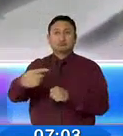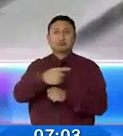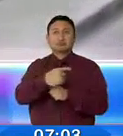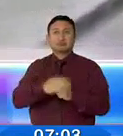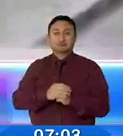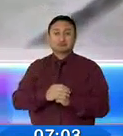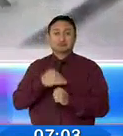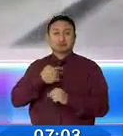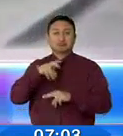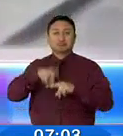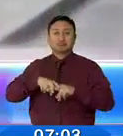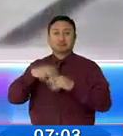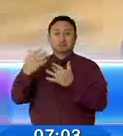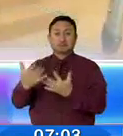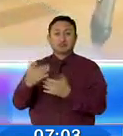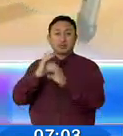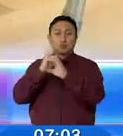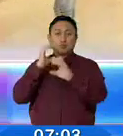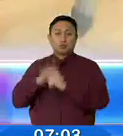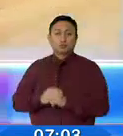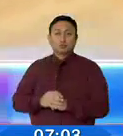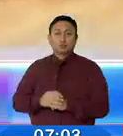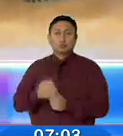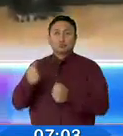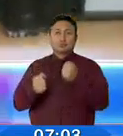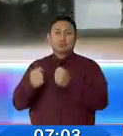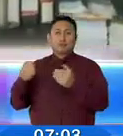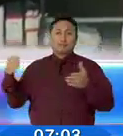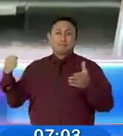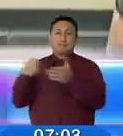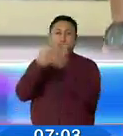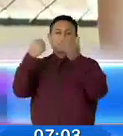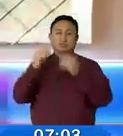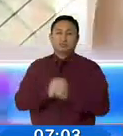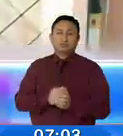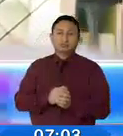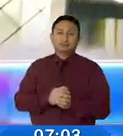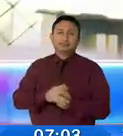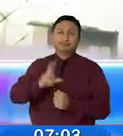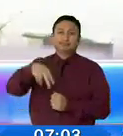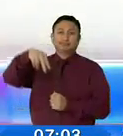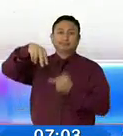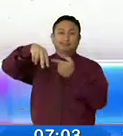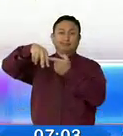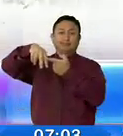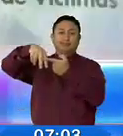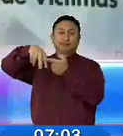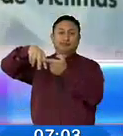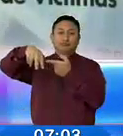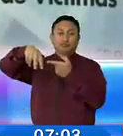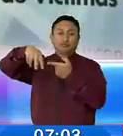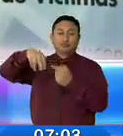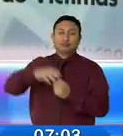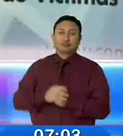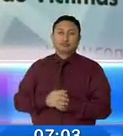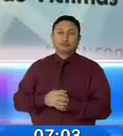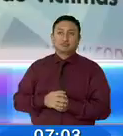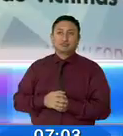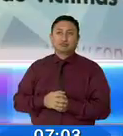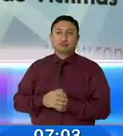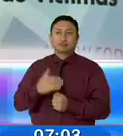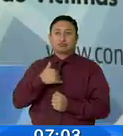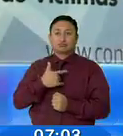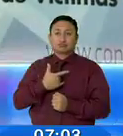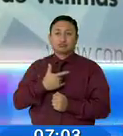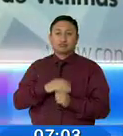esperando sentado el bus, un carro lo impactó y, en consecuencia, perdió su pierna derecha. Yo estaba en la parada, eso digo,